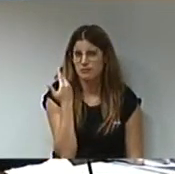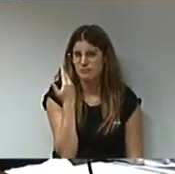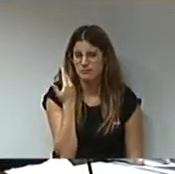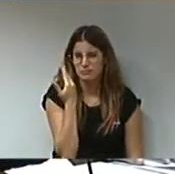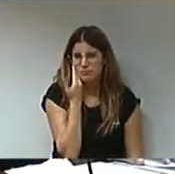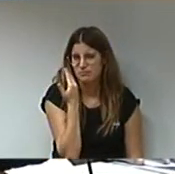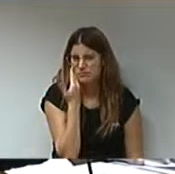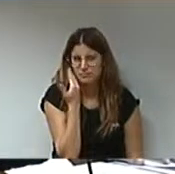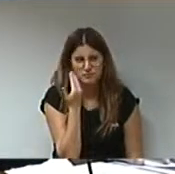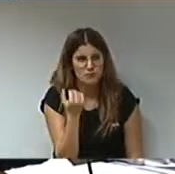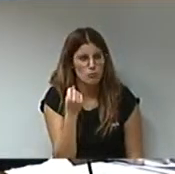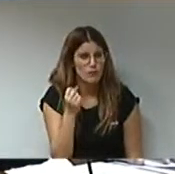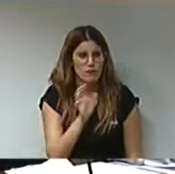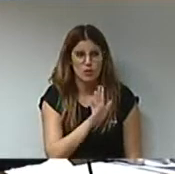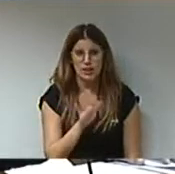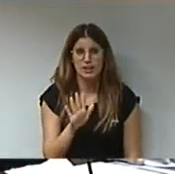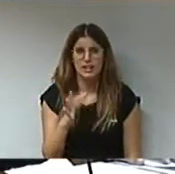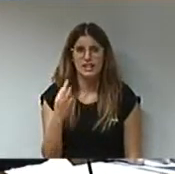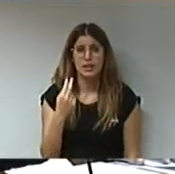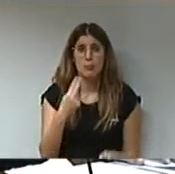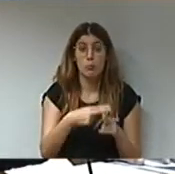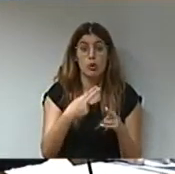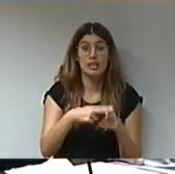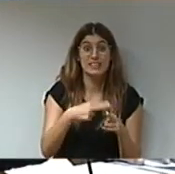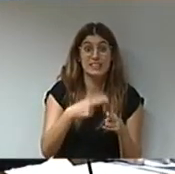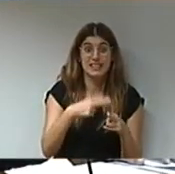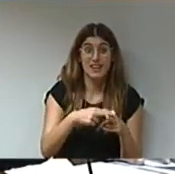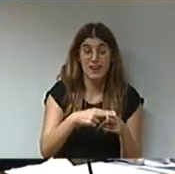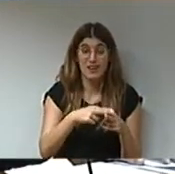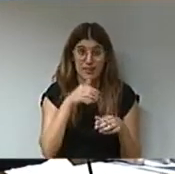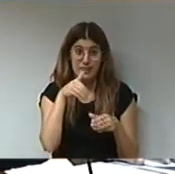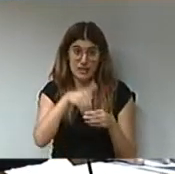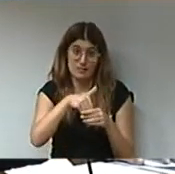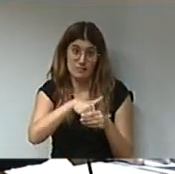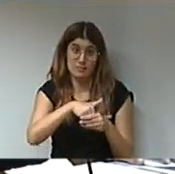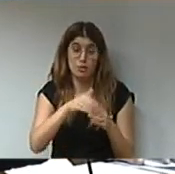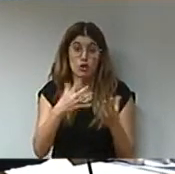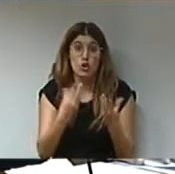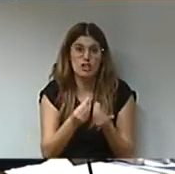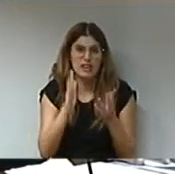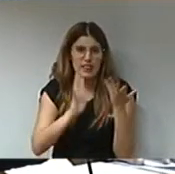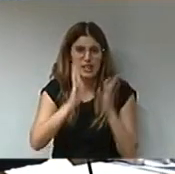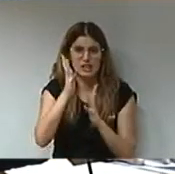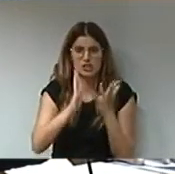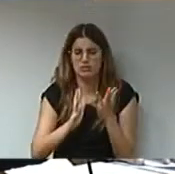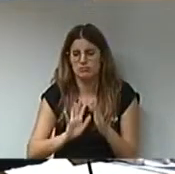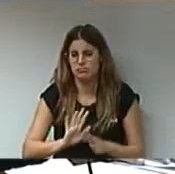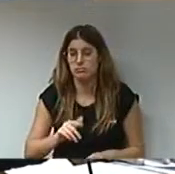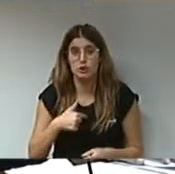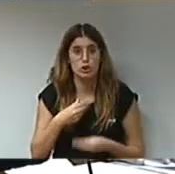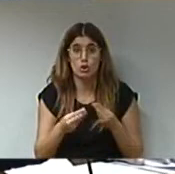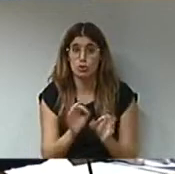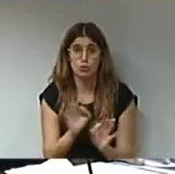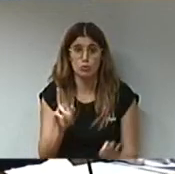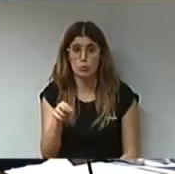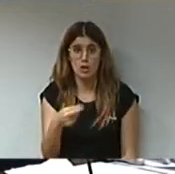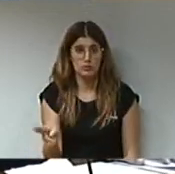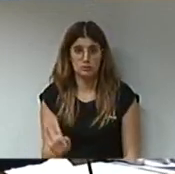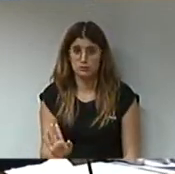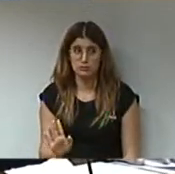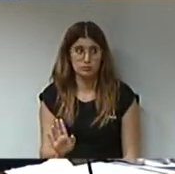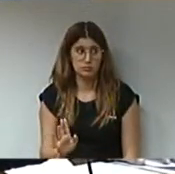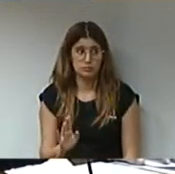difícilmente explicable que se haga política partidista con los incendios. Es, no, yo no lo he hecho nunca.